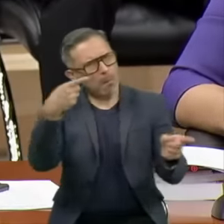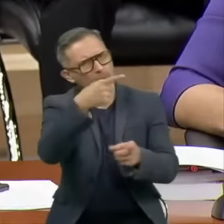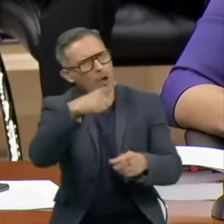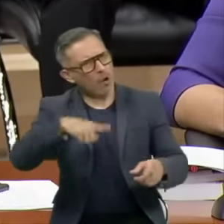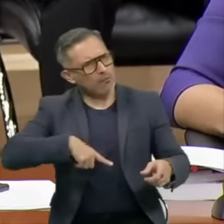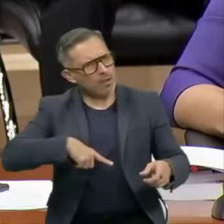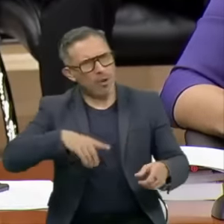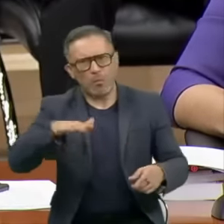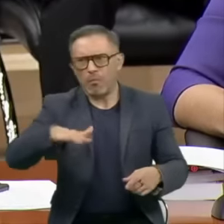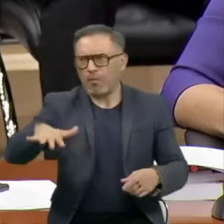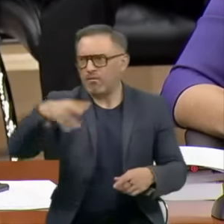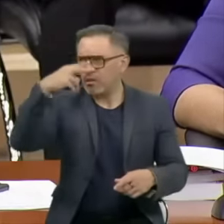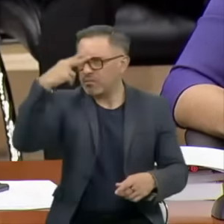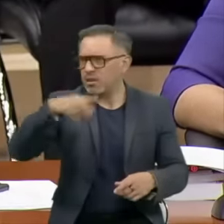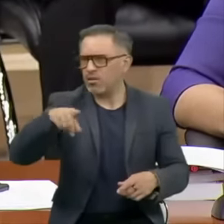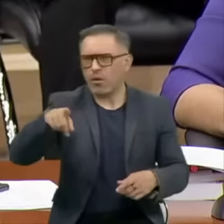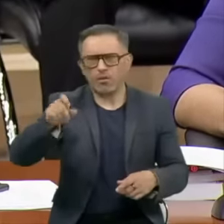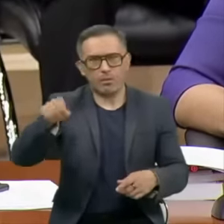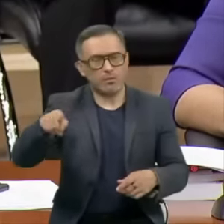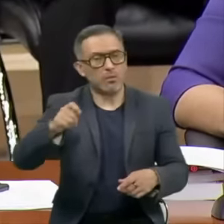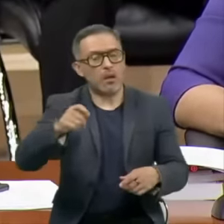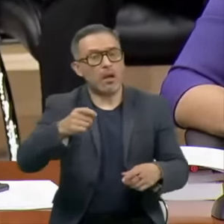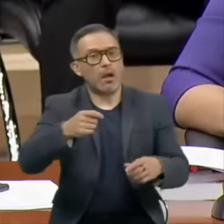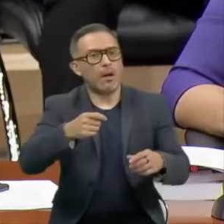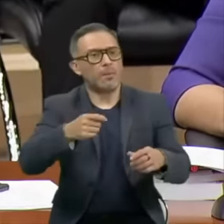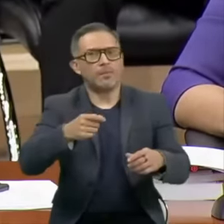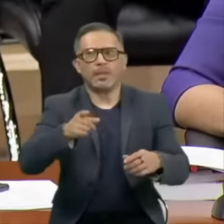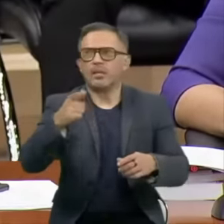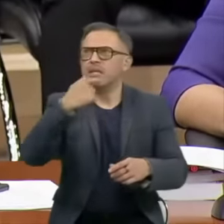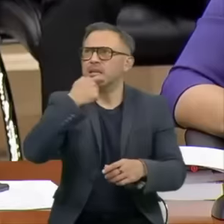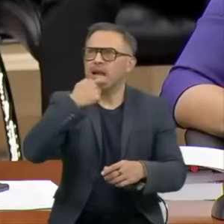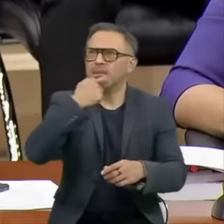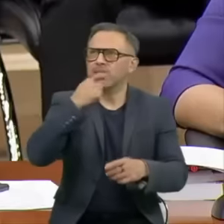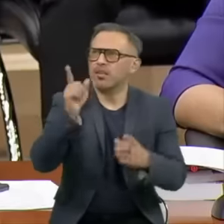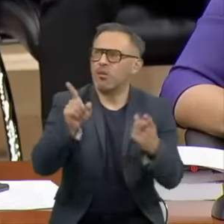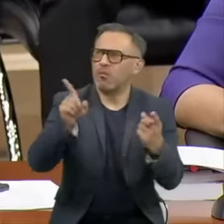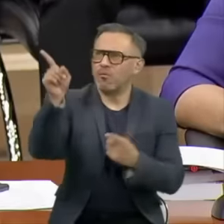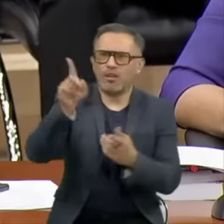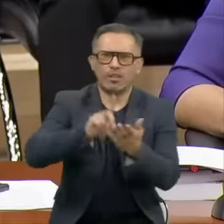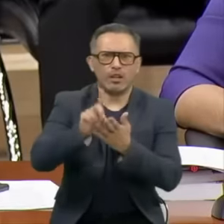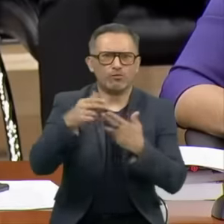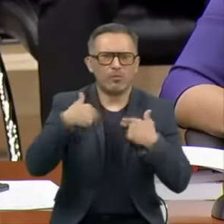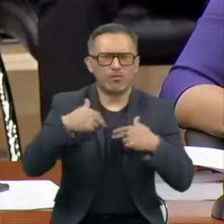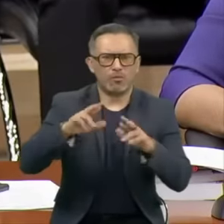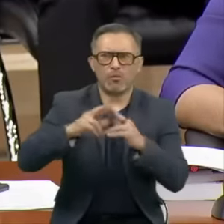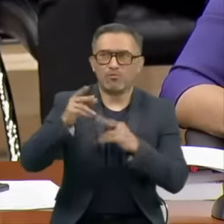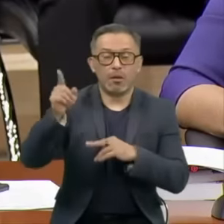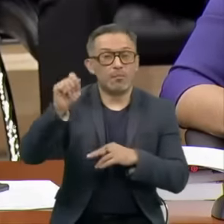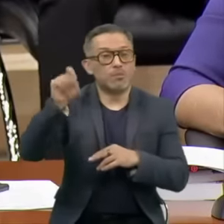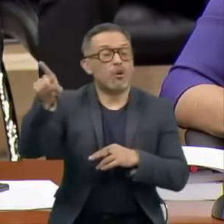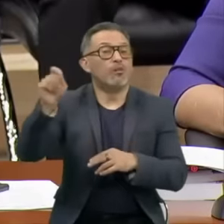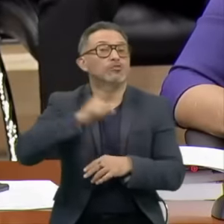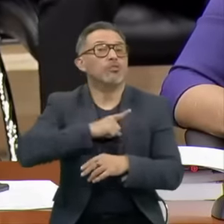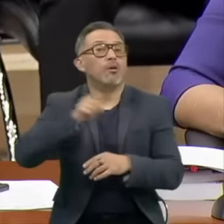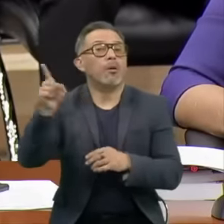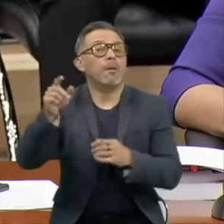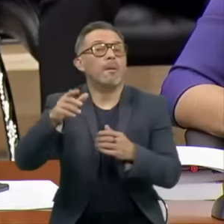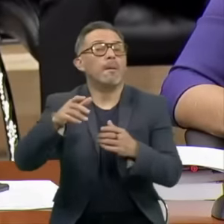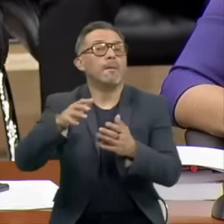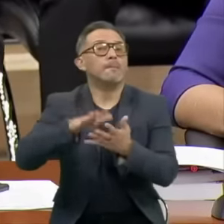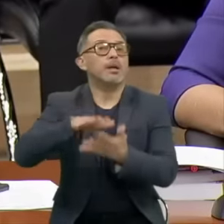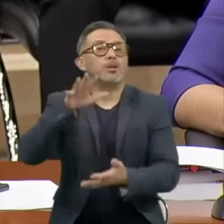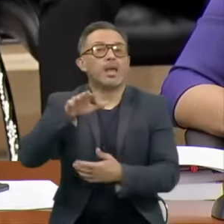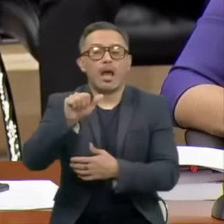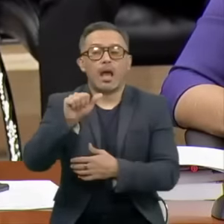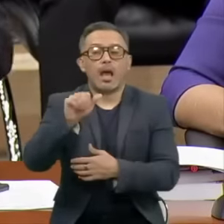Unidos de violar los derechos humanos y al de Gran Bretaña, porque allí son solo mayorías absolutas y nadie se ha